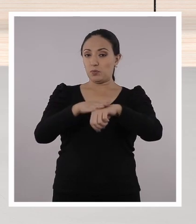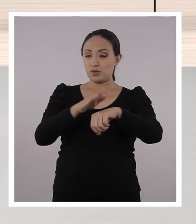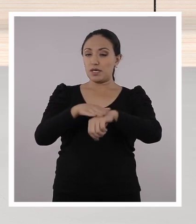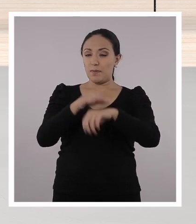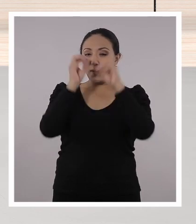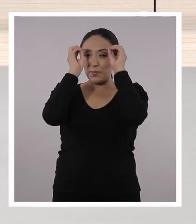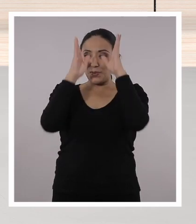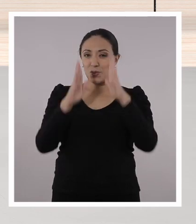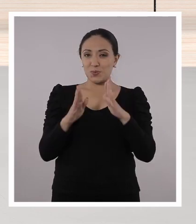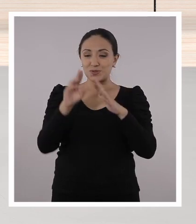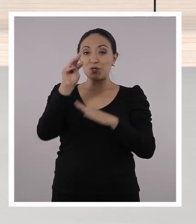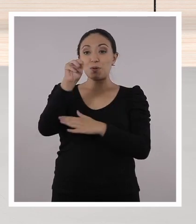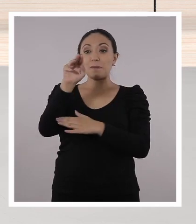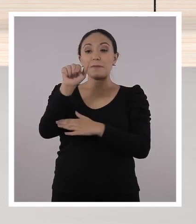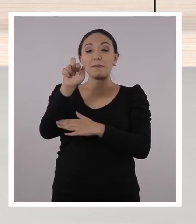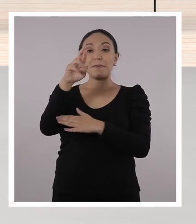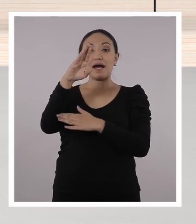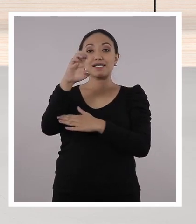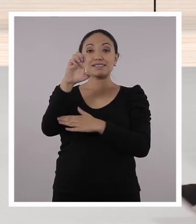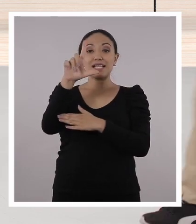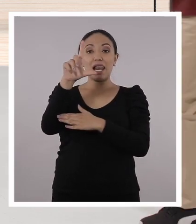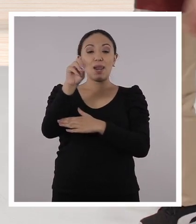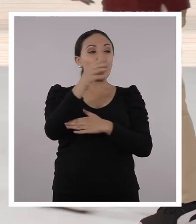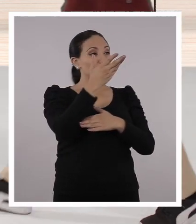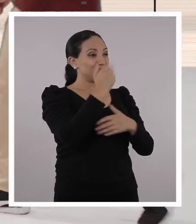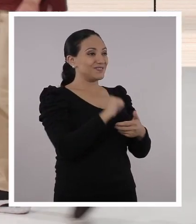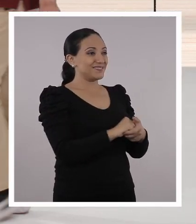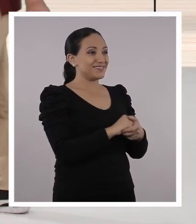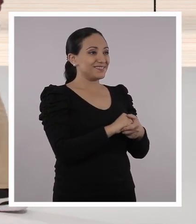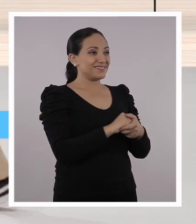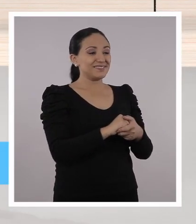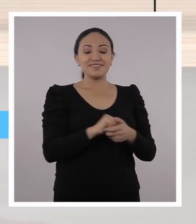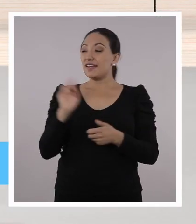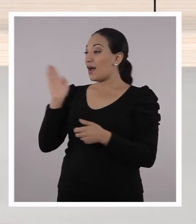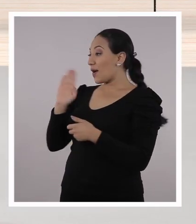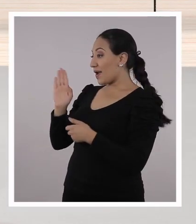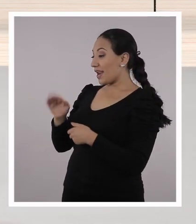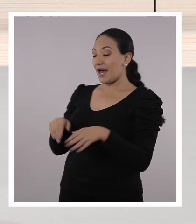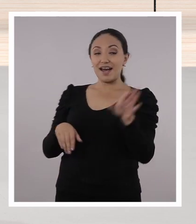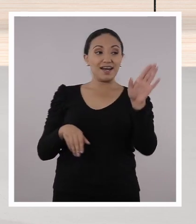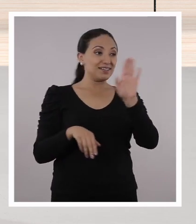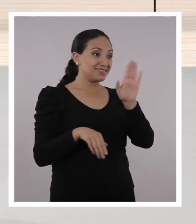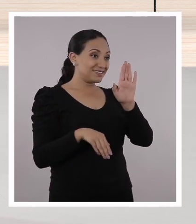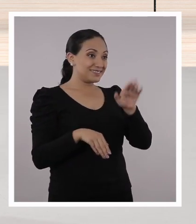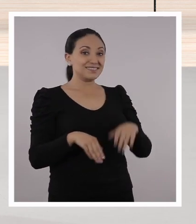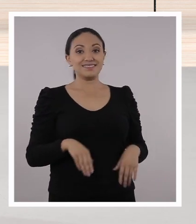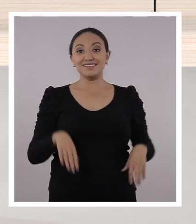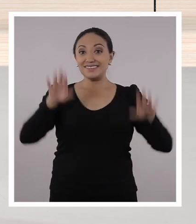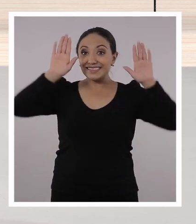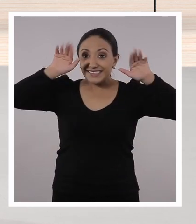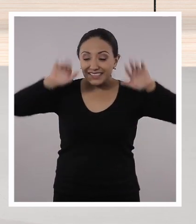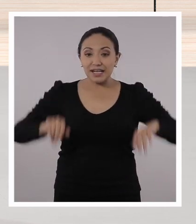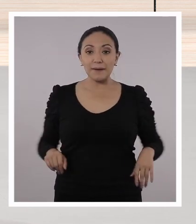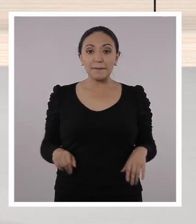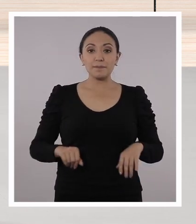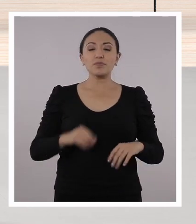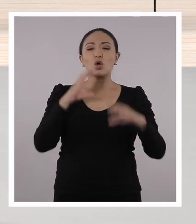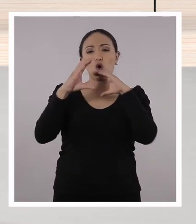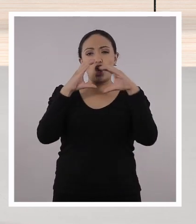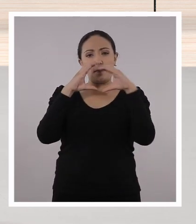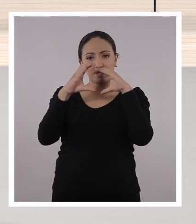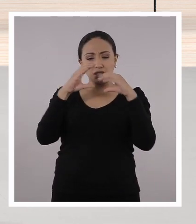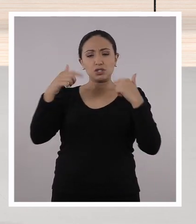hora de darle la bienvenida a nuestro profe Marcelo. Hola Nelly, ¿qué tal? ¿Cómo estás? Hola profe, estábamos aquí Hola, conversando